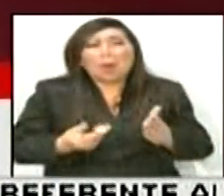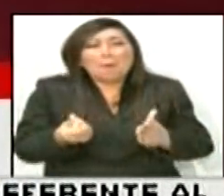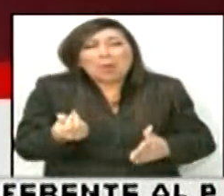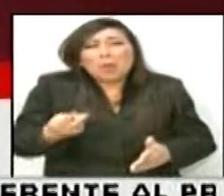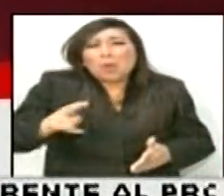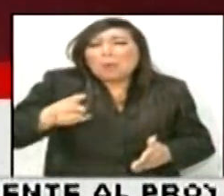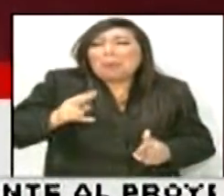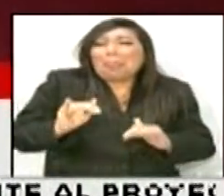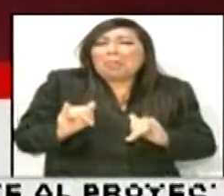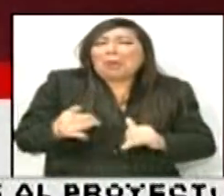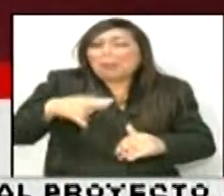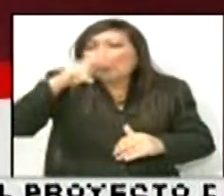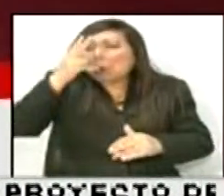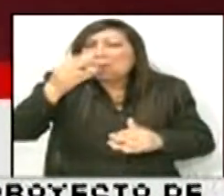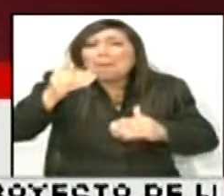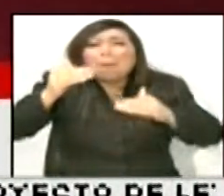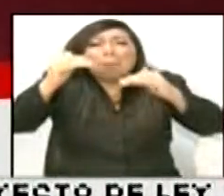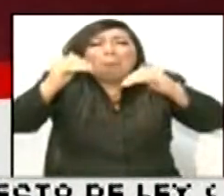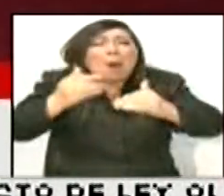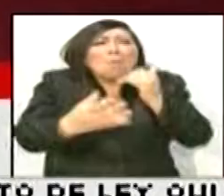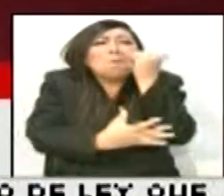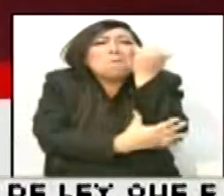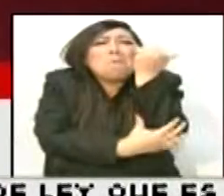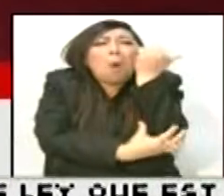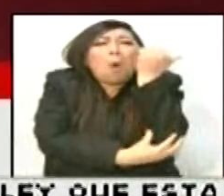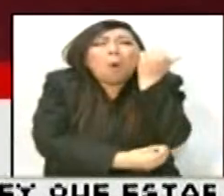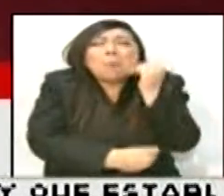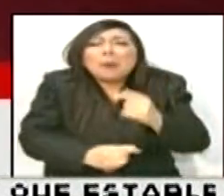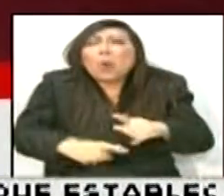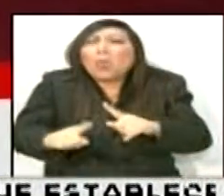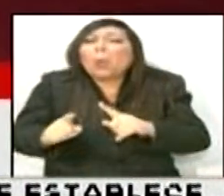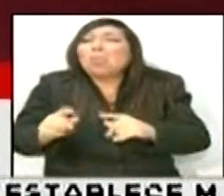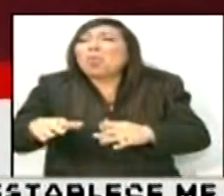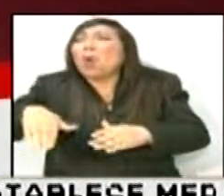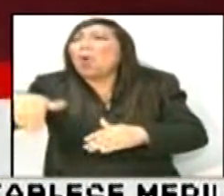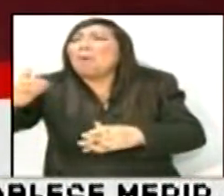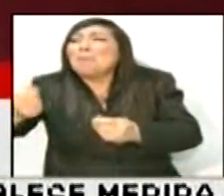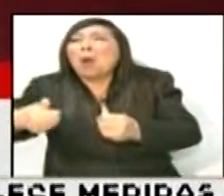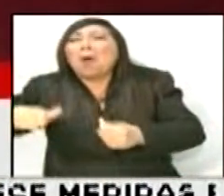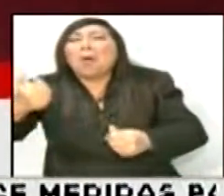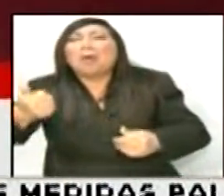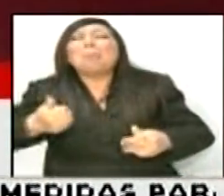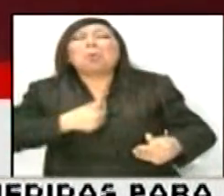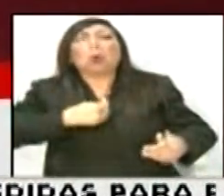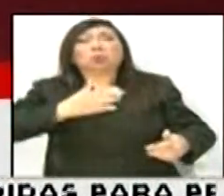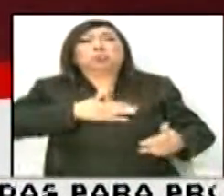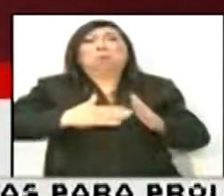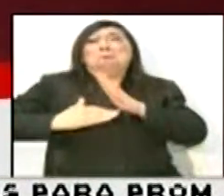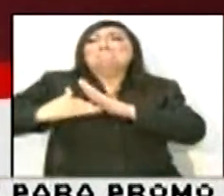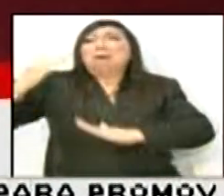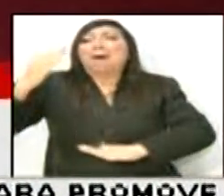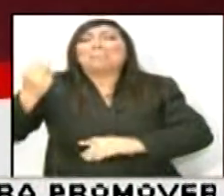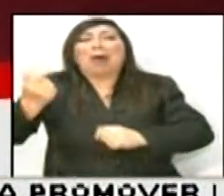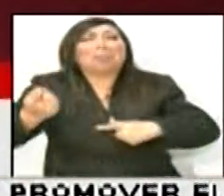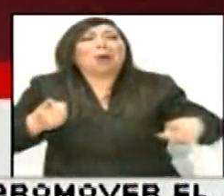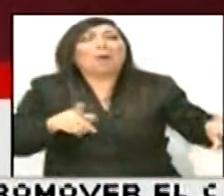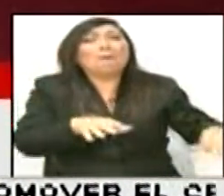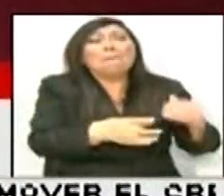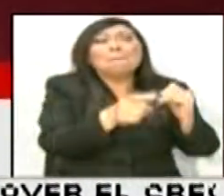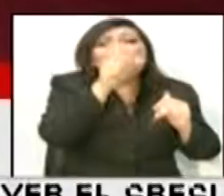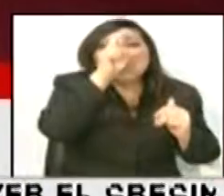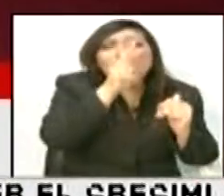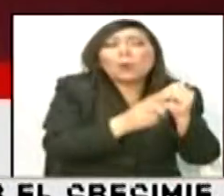costos, dejando al país cada vez más empobrecido, mientras algunos cuantos se enriquecen y se llevan la plata afuera. Esa es la responsabilidad de